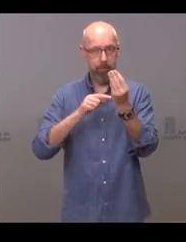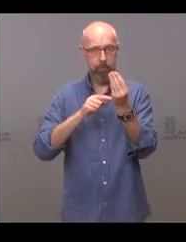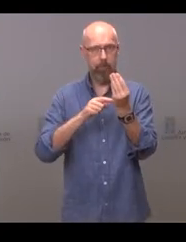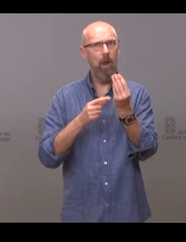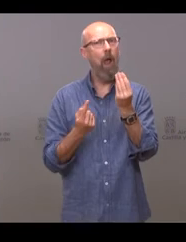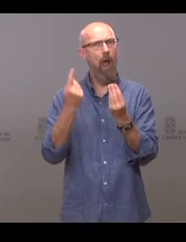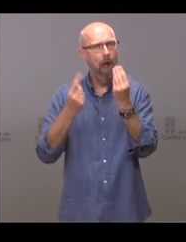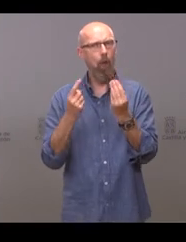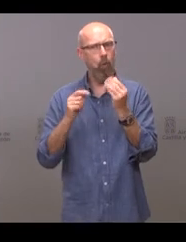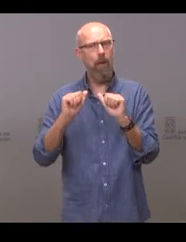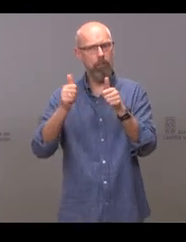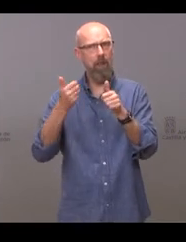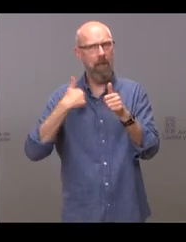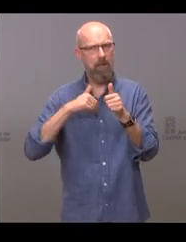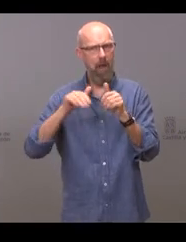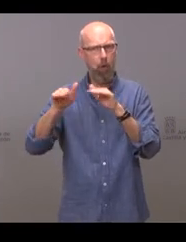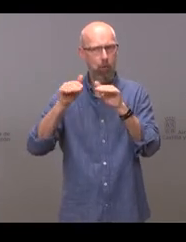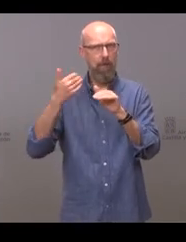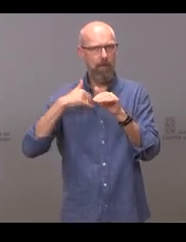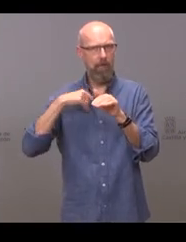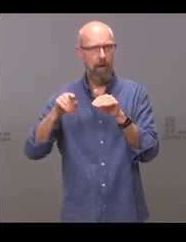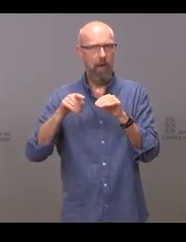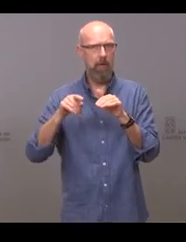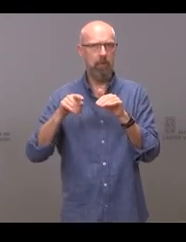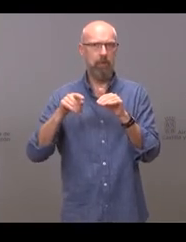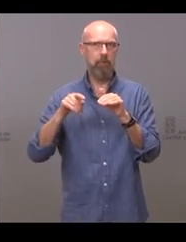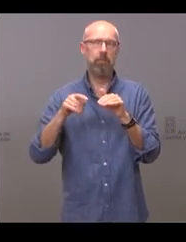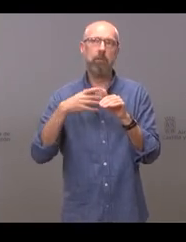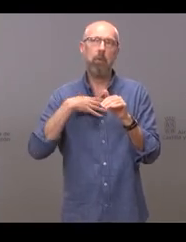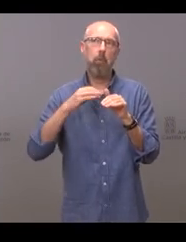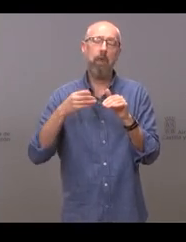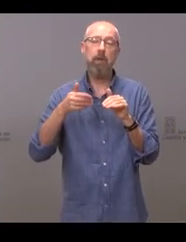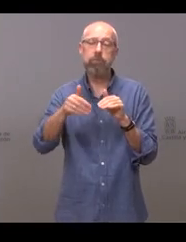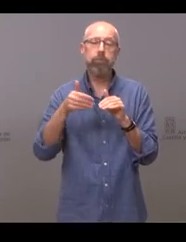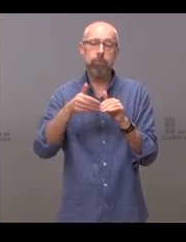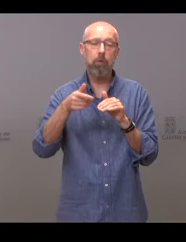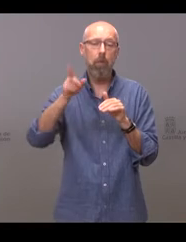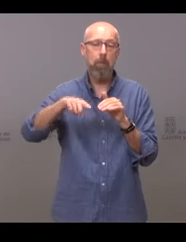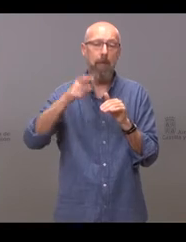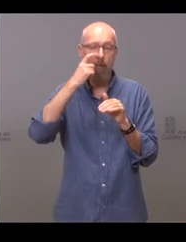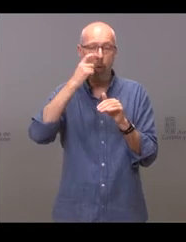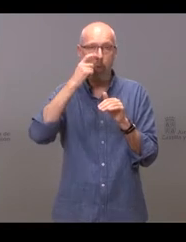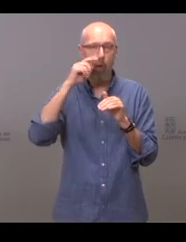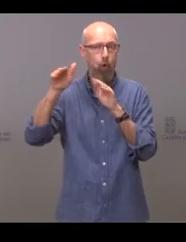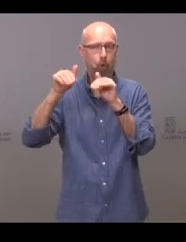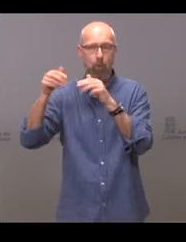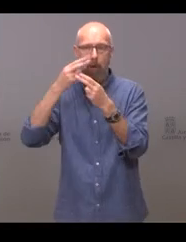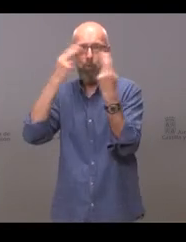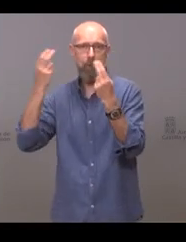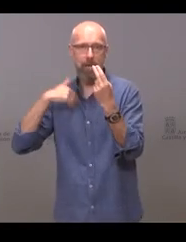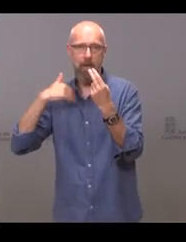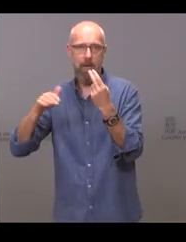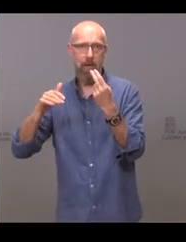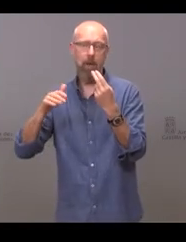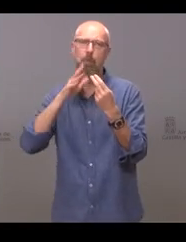y están convocadas y nuestra intención es que al menos todas estén convocadas a lo largo del mes de junio es decir hemos aprendido de lo